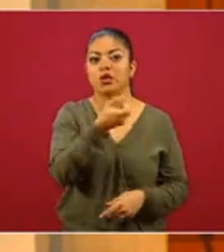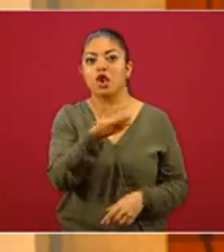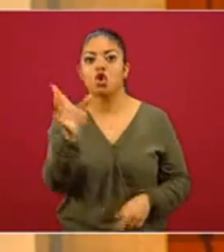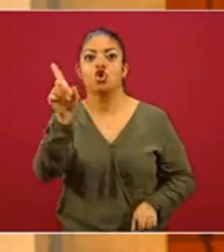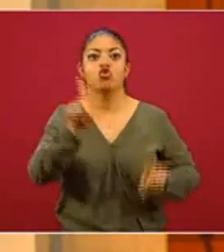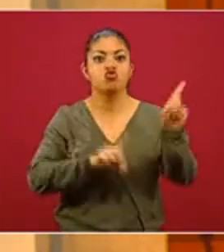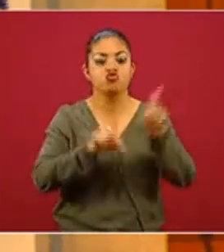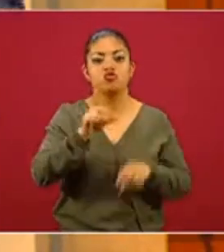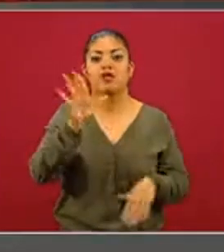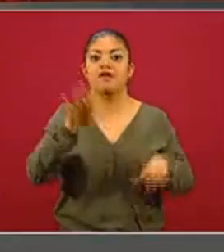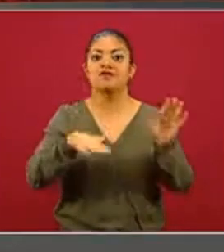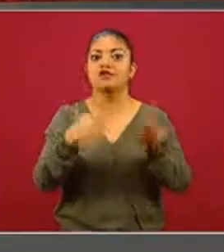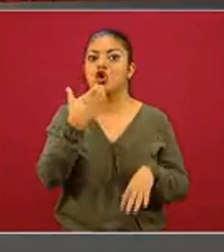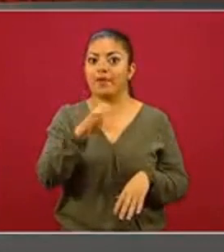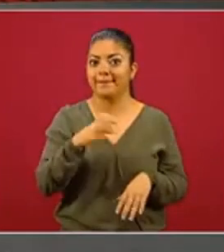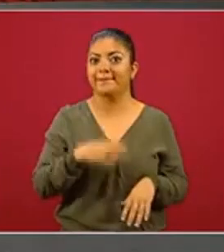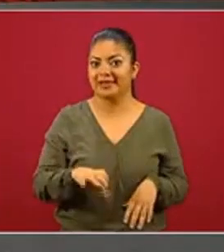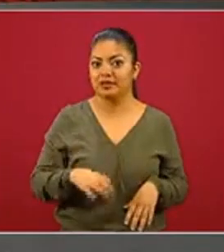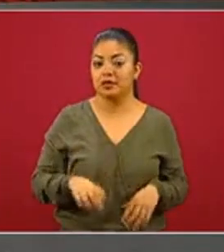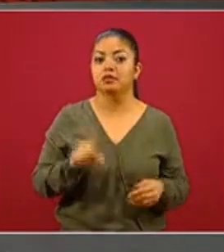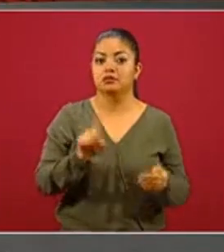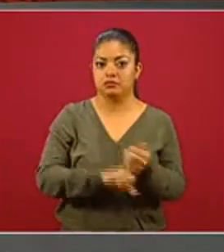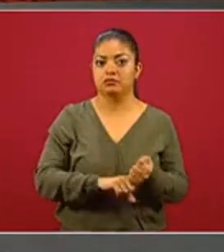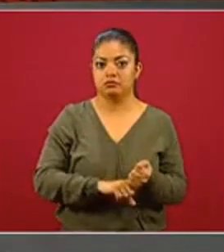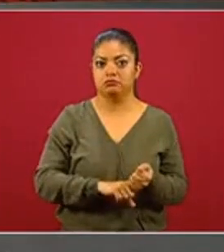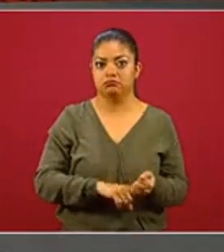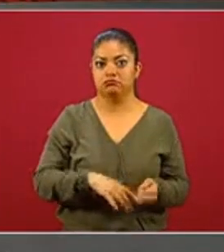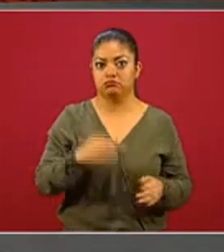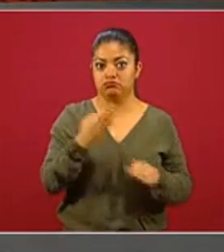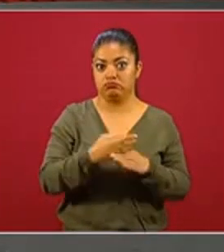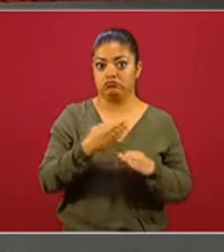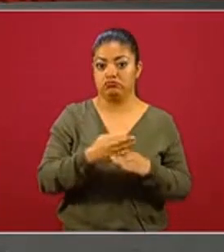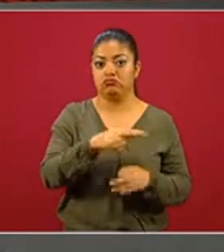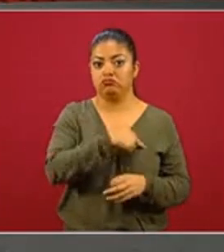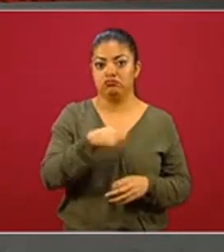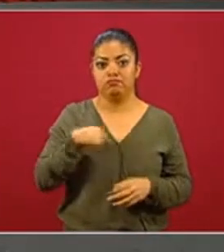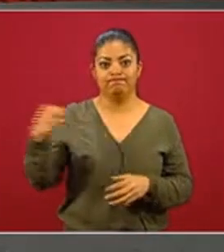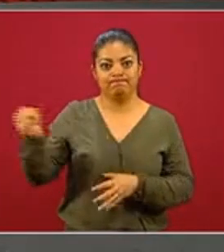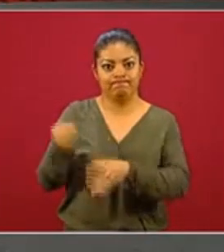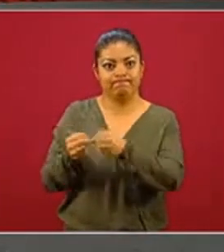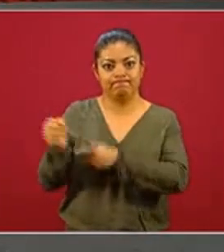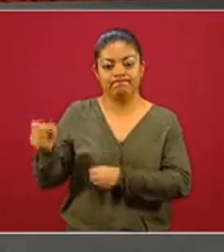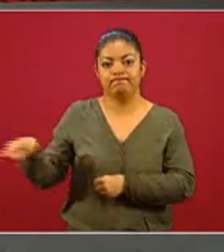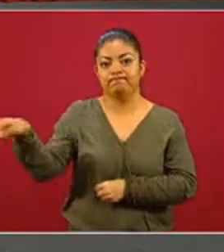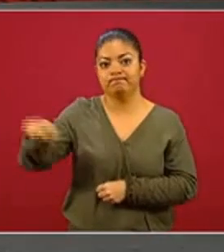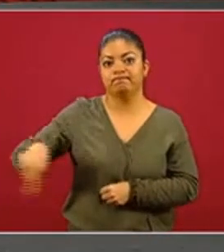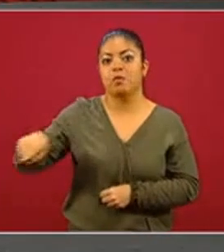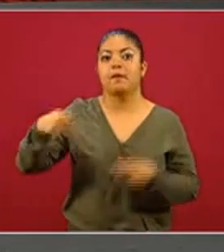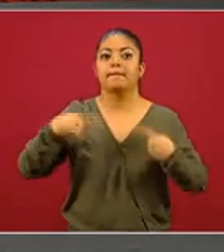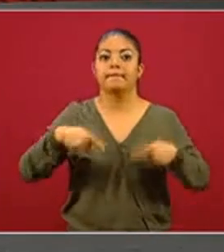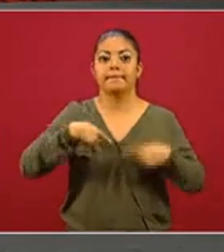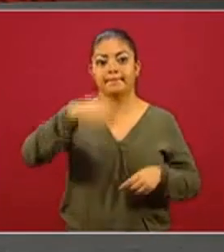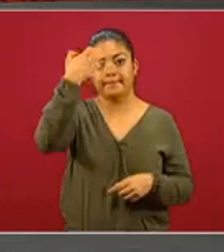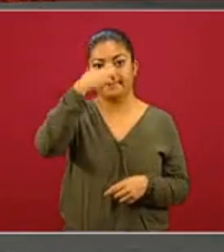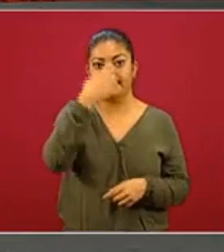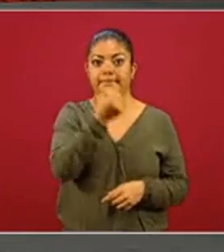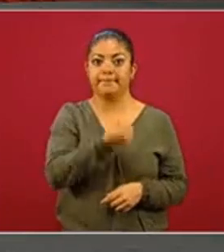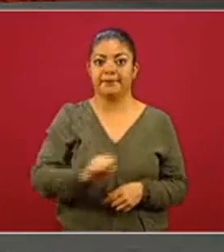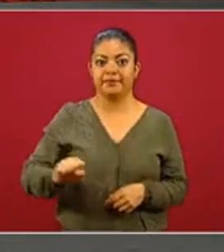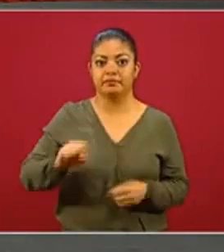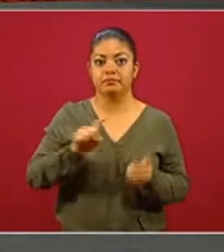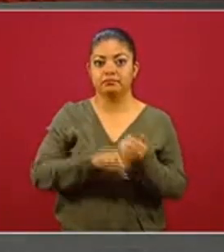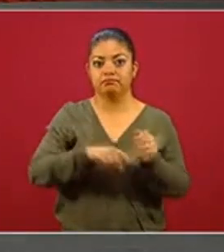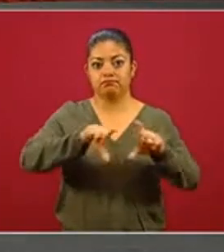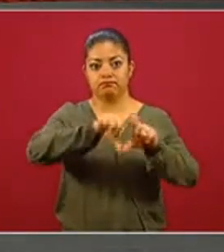comentarios, y trajimos a la mayor potencia de nuestras personas expertas en la materia, tanto